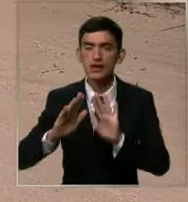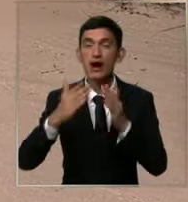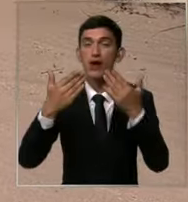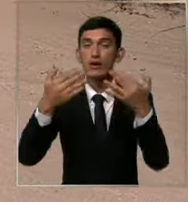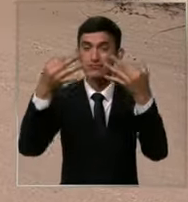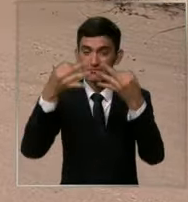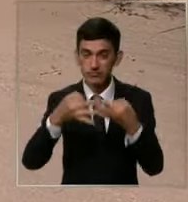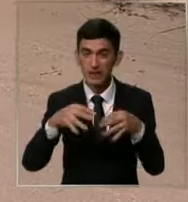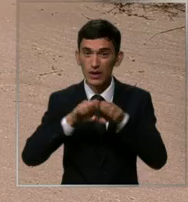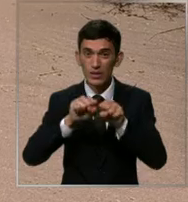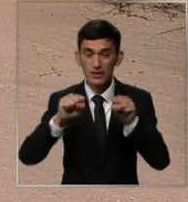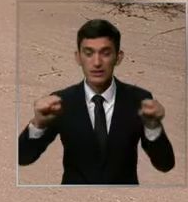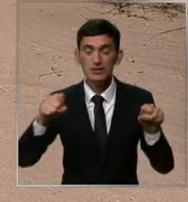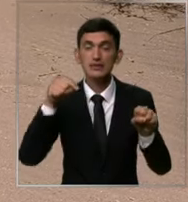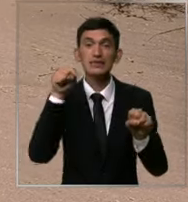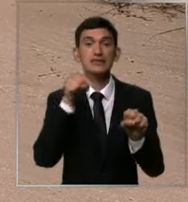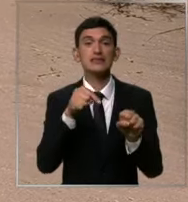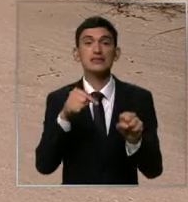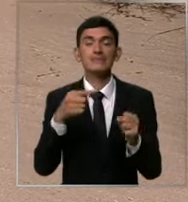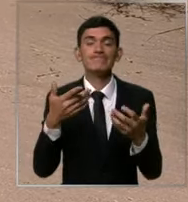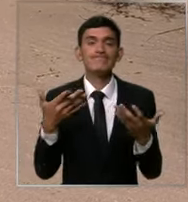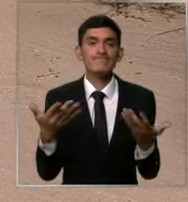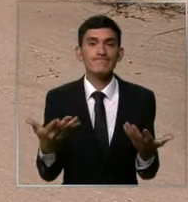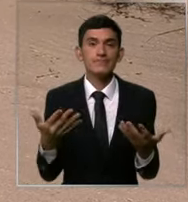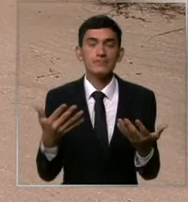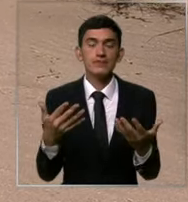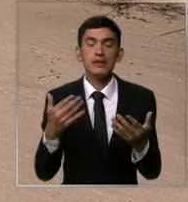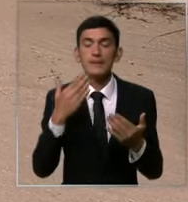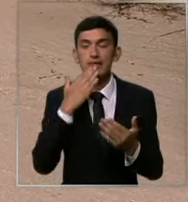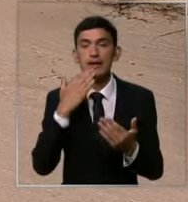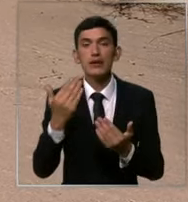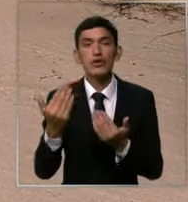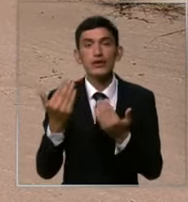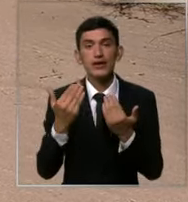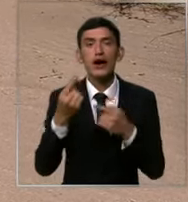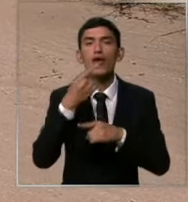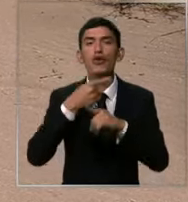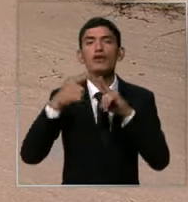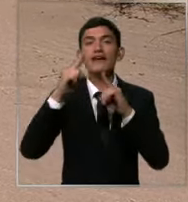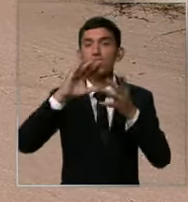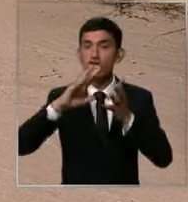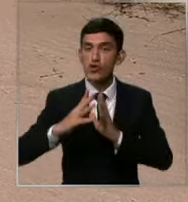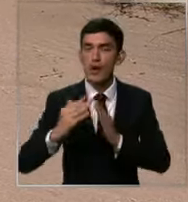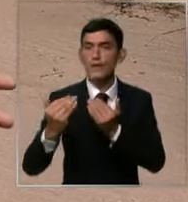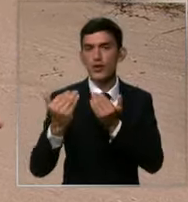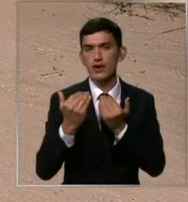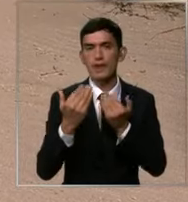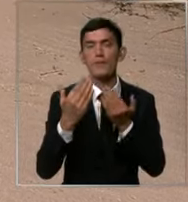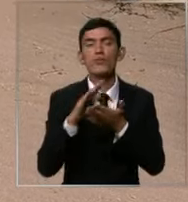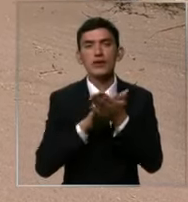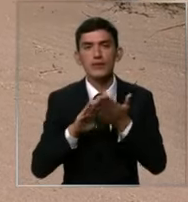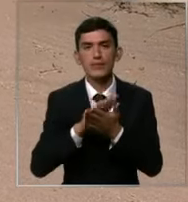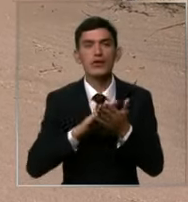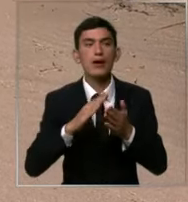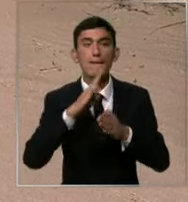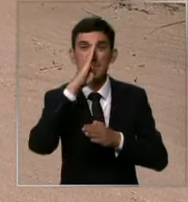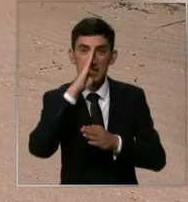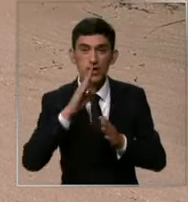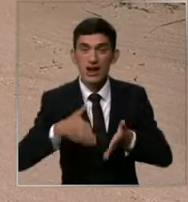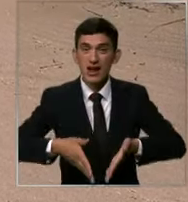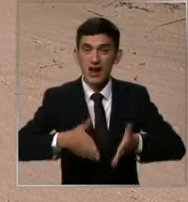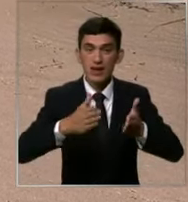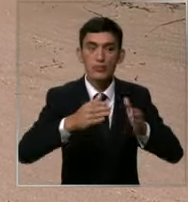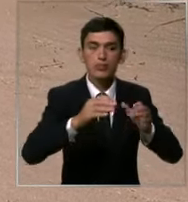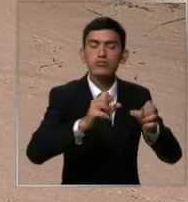resolución finalmente nos va apoyando también en otro sentido, como poder hacer el traslado de los canes a